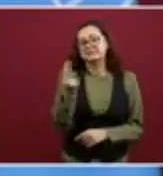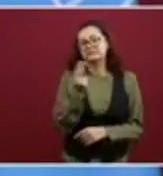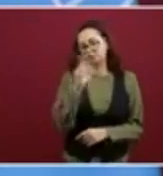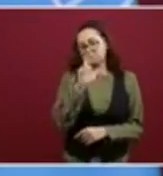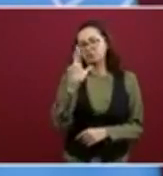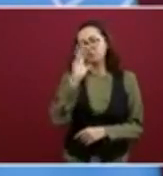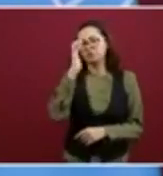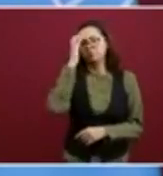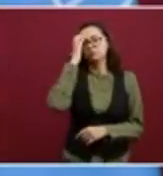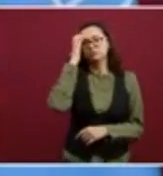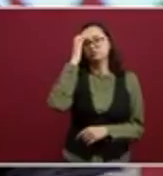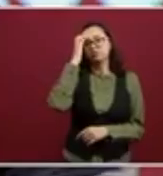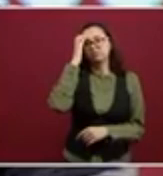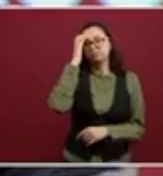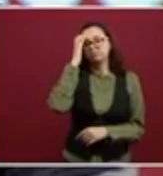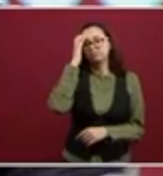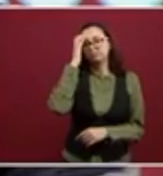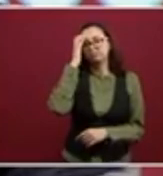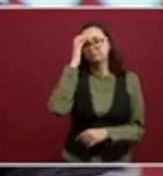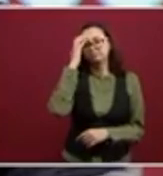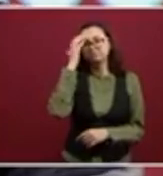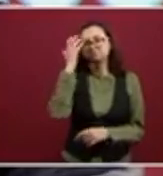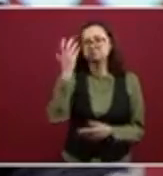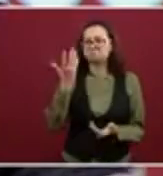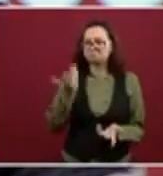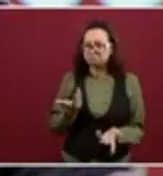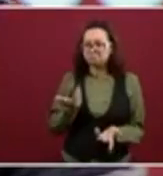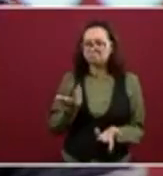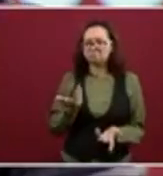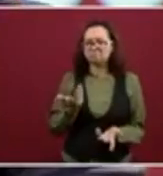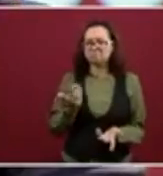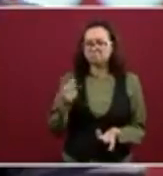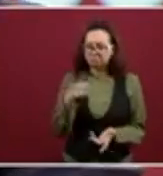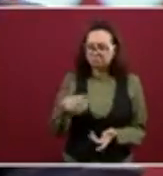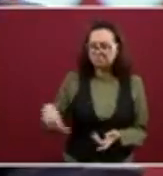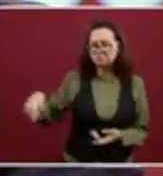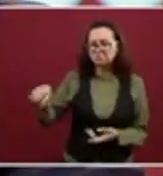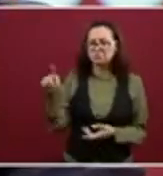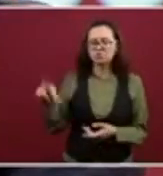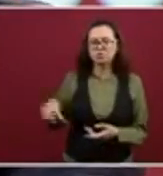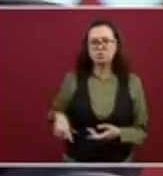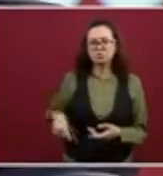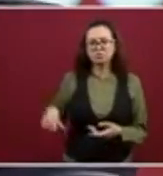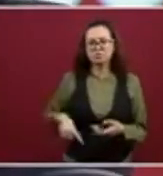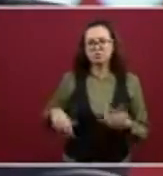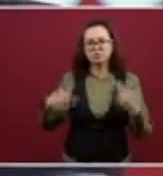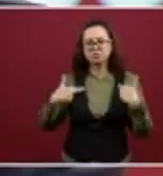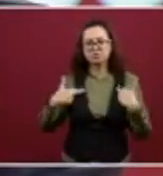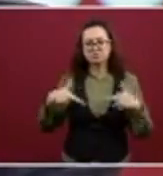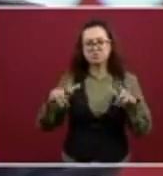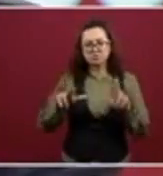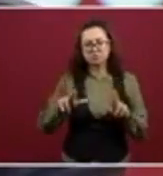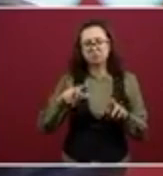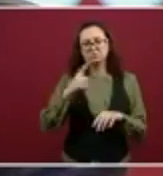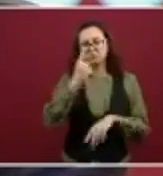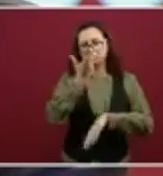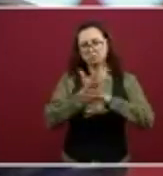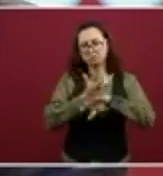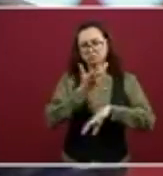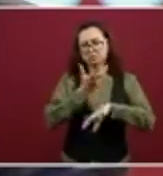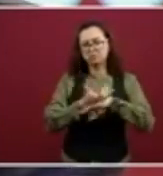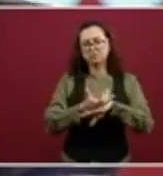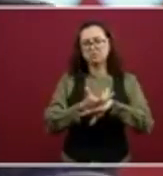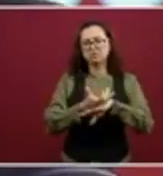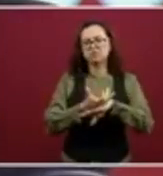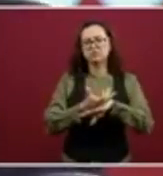que han mostrado los funcionarios del gobierno de Estados Unidos,